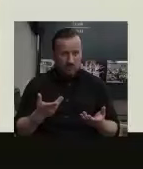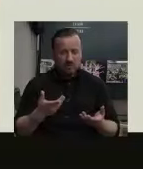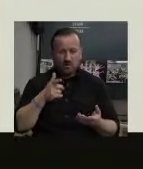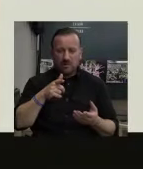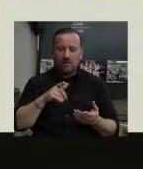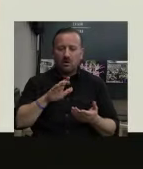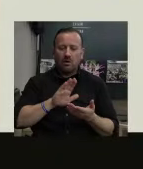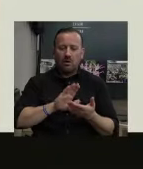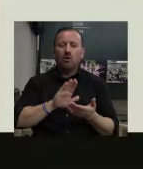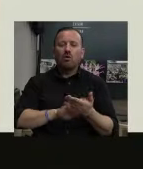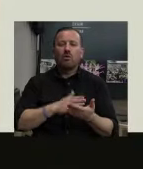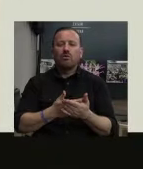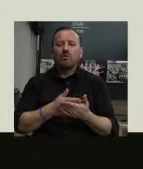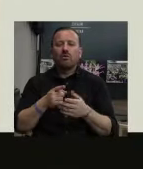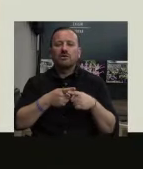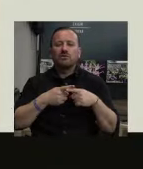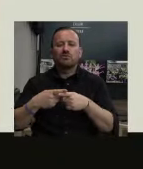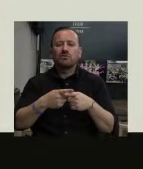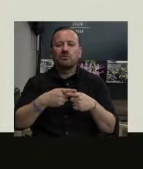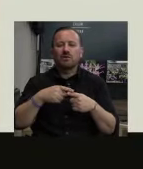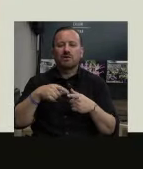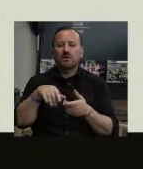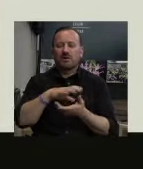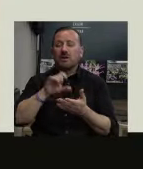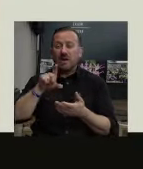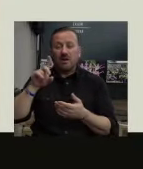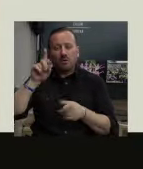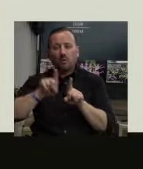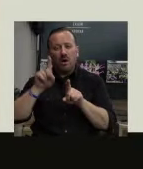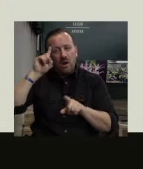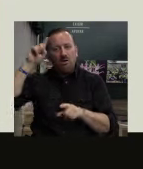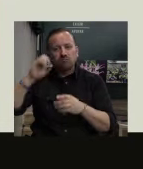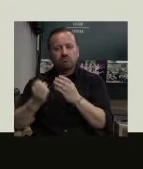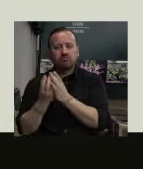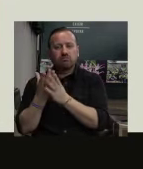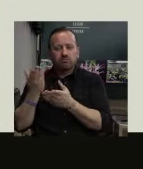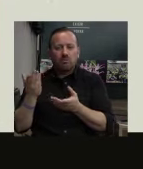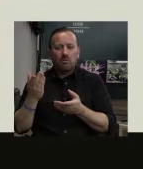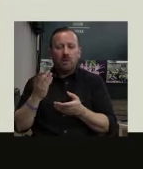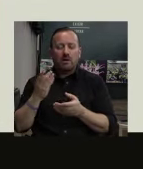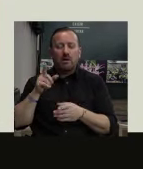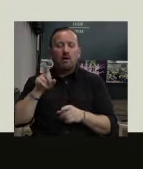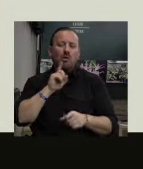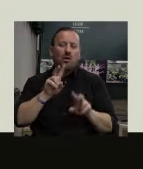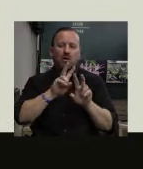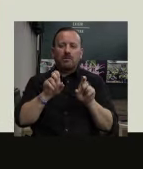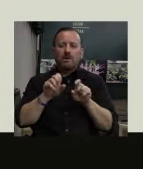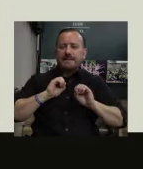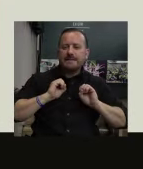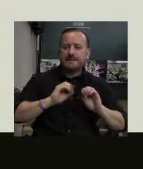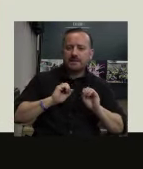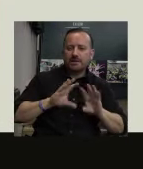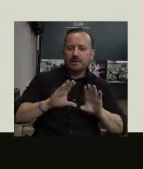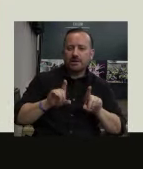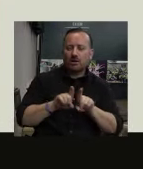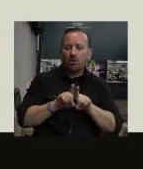conducta ciudadana esa la gran Innovación entonces aquí nuestro lema era enseñar es